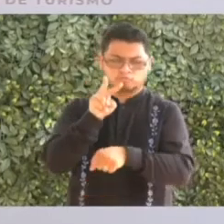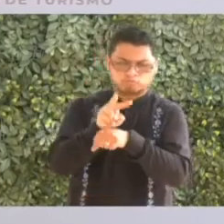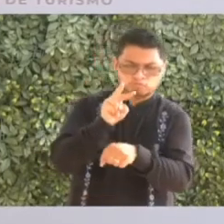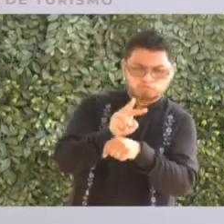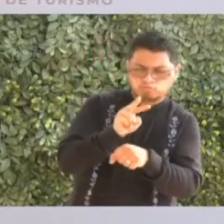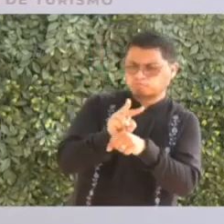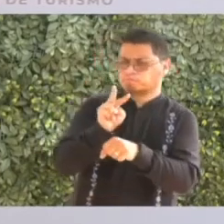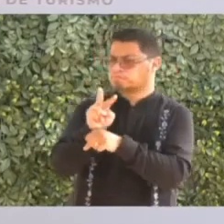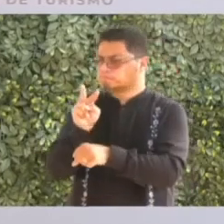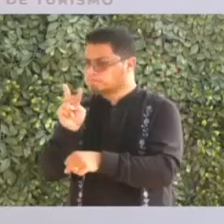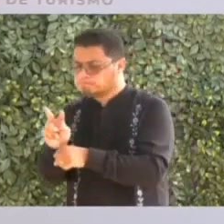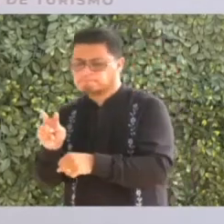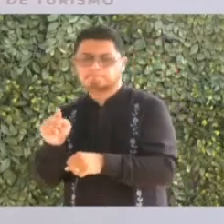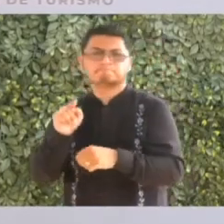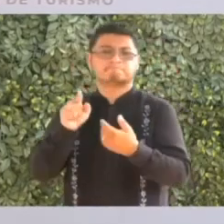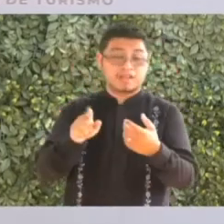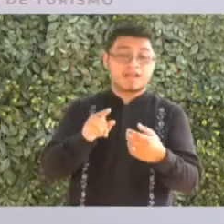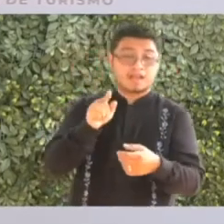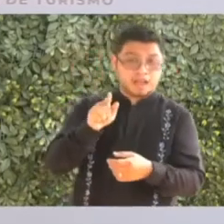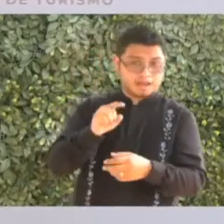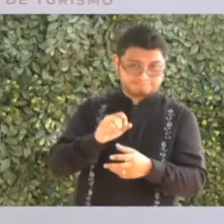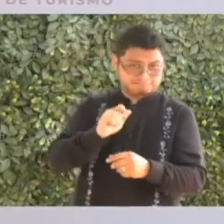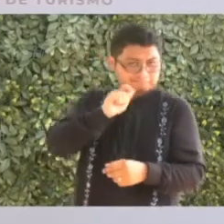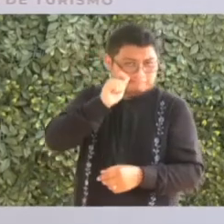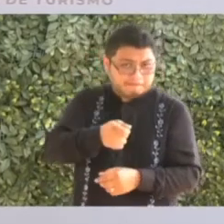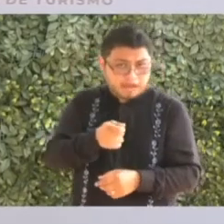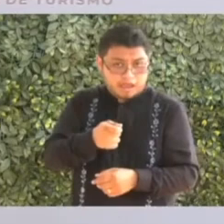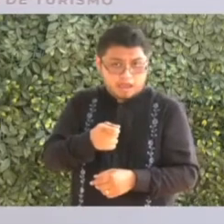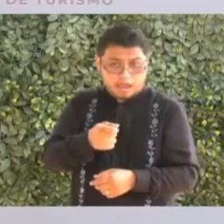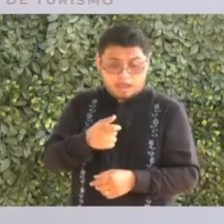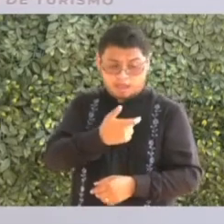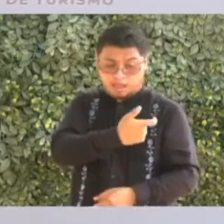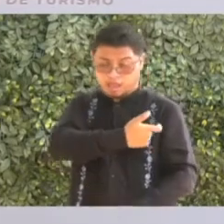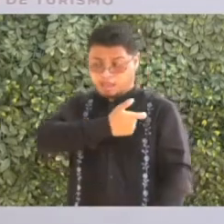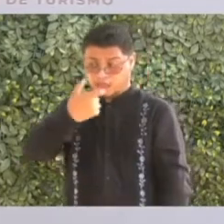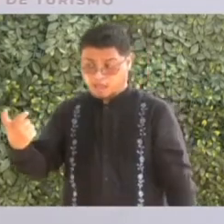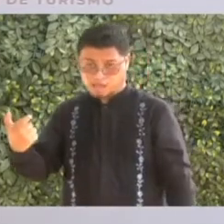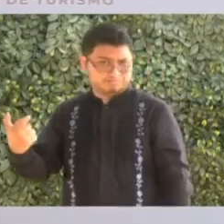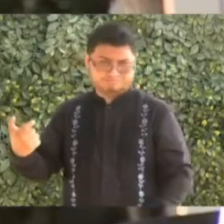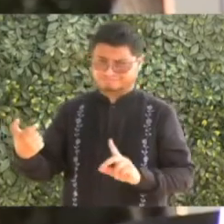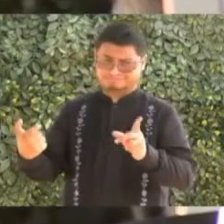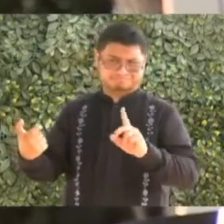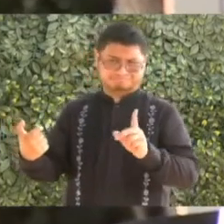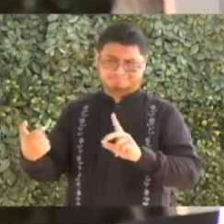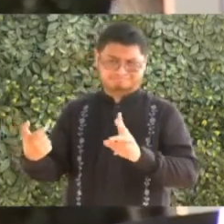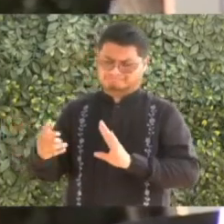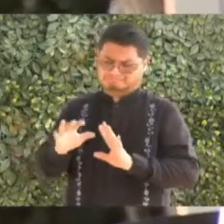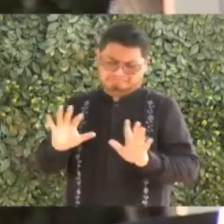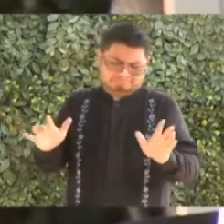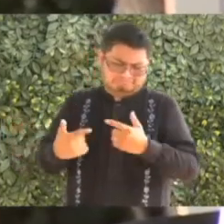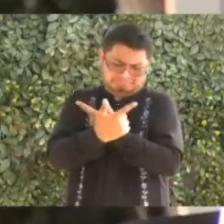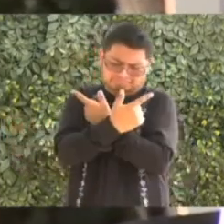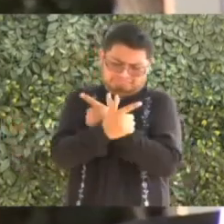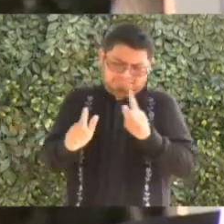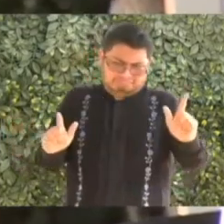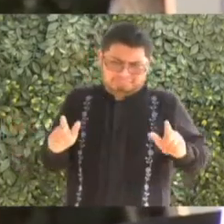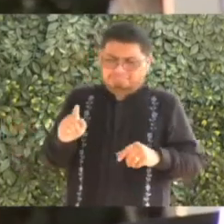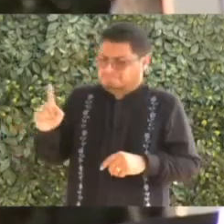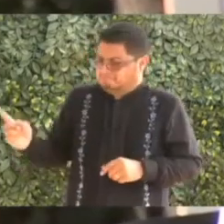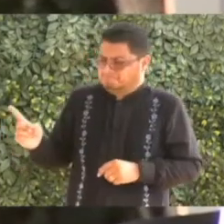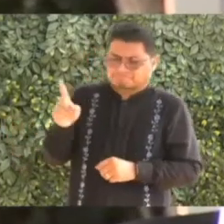honorario, es decir, no cobra, él es un